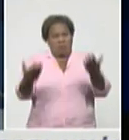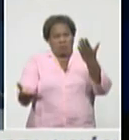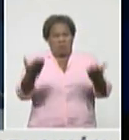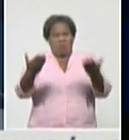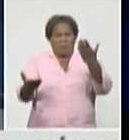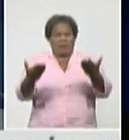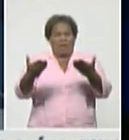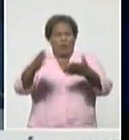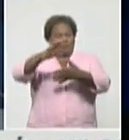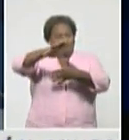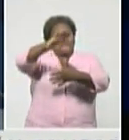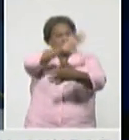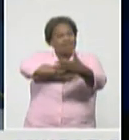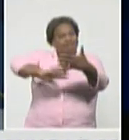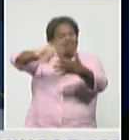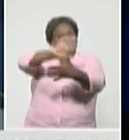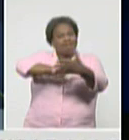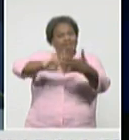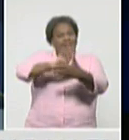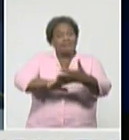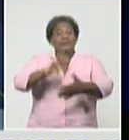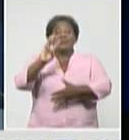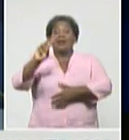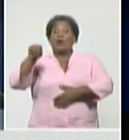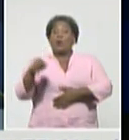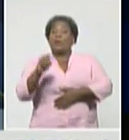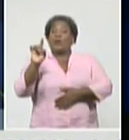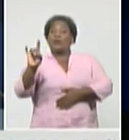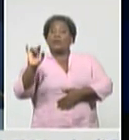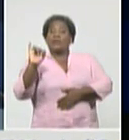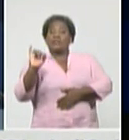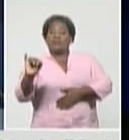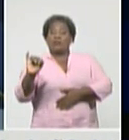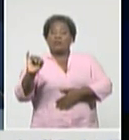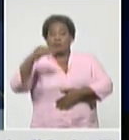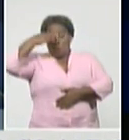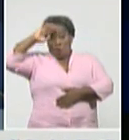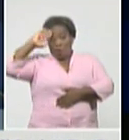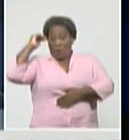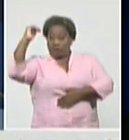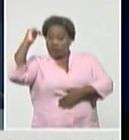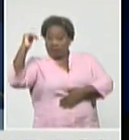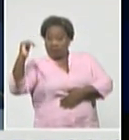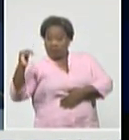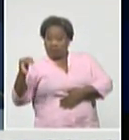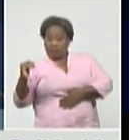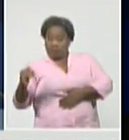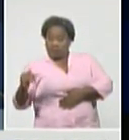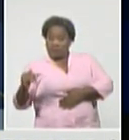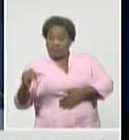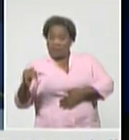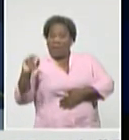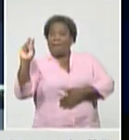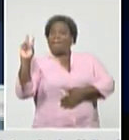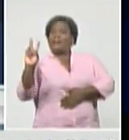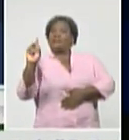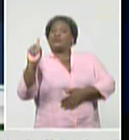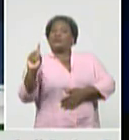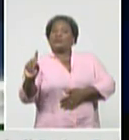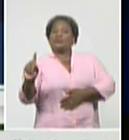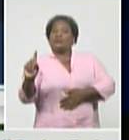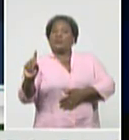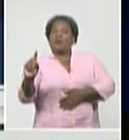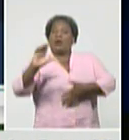Américas de 3,96%, pues posiciona a Cuba en el lugar número 21 en las